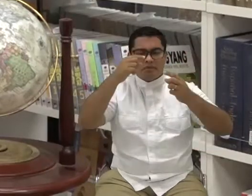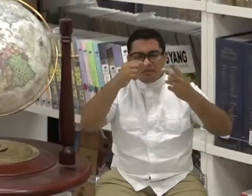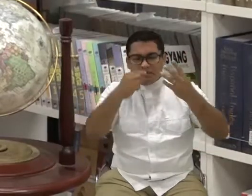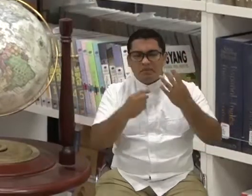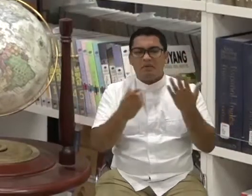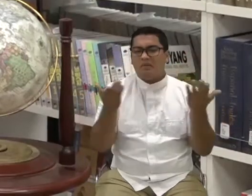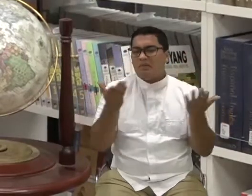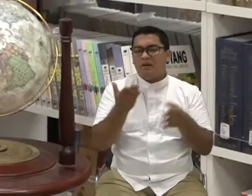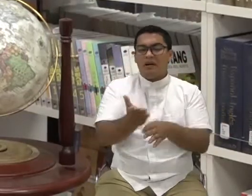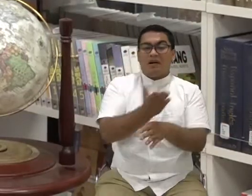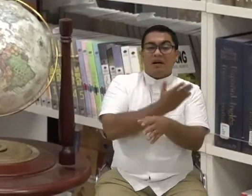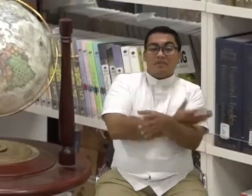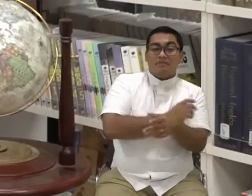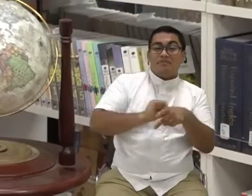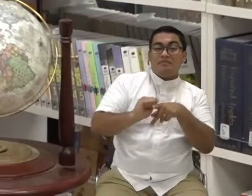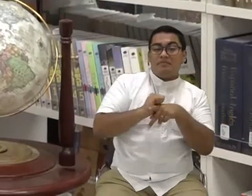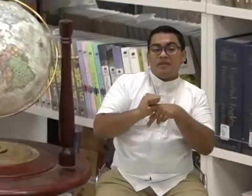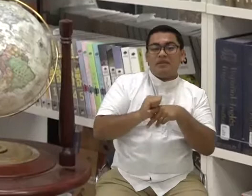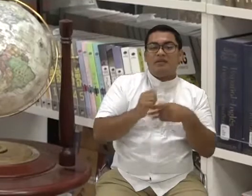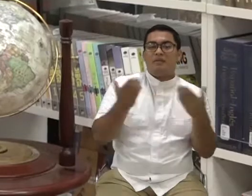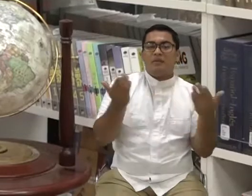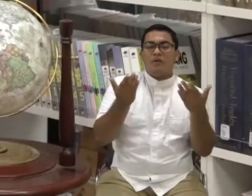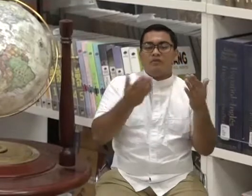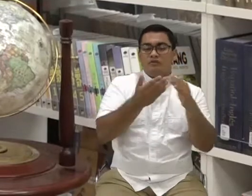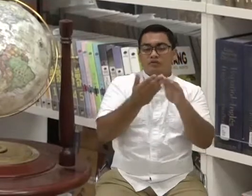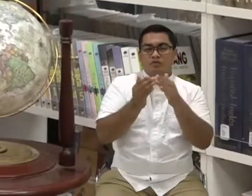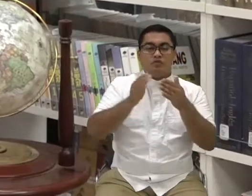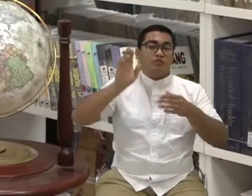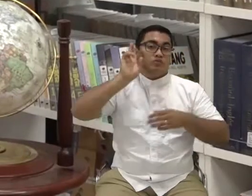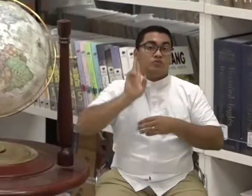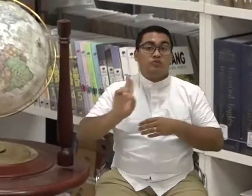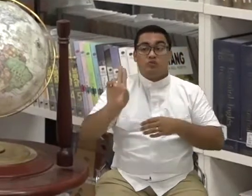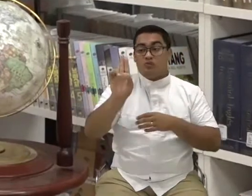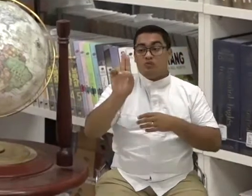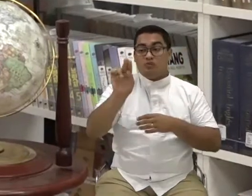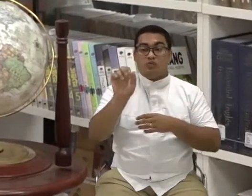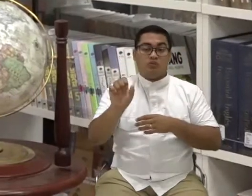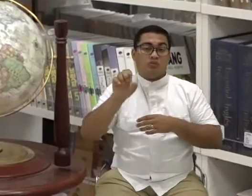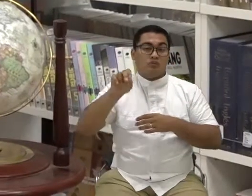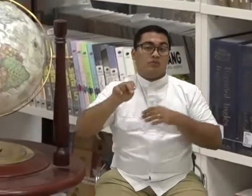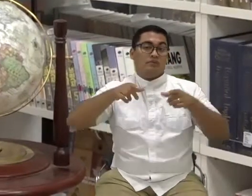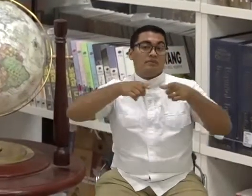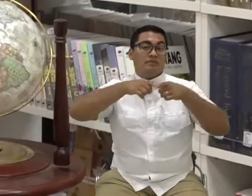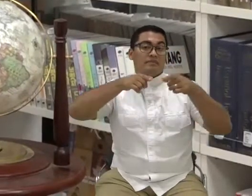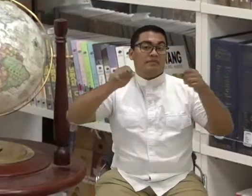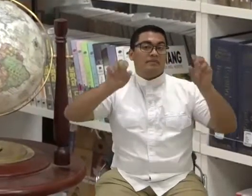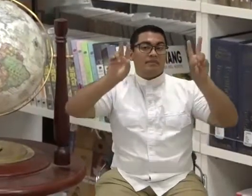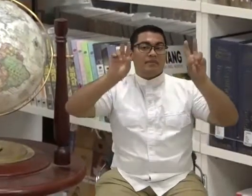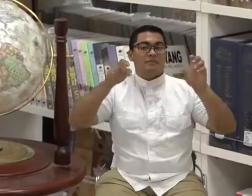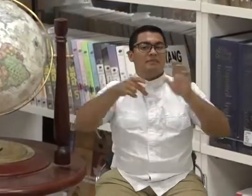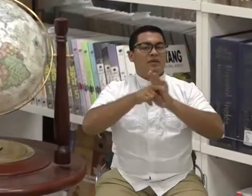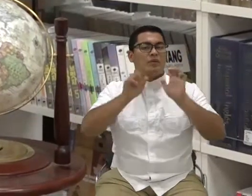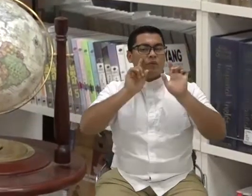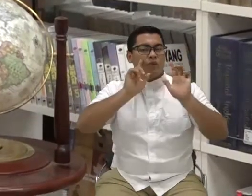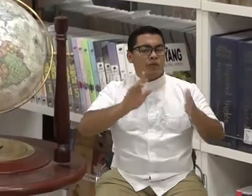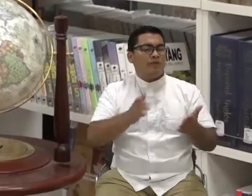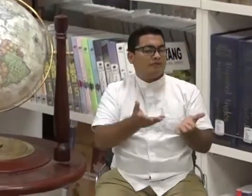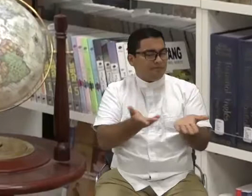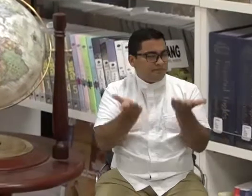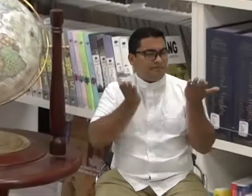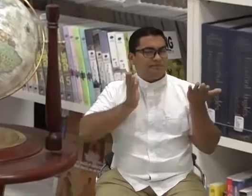detalles acerca de la preparación con la que cuenta la comunidad universitaria de la UNAM Managua en el tema de la gestión integral del